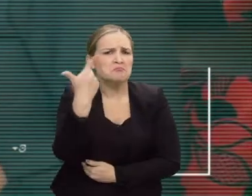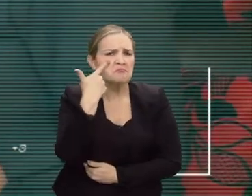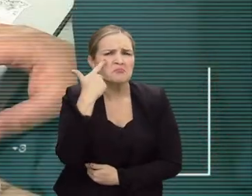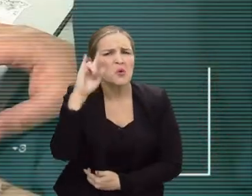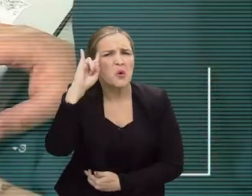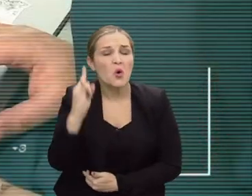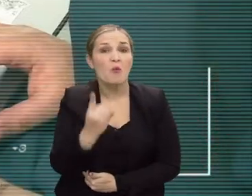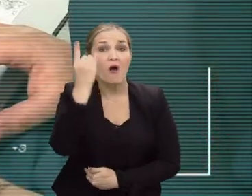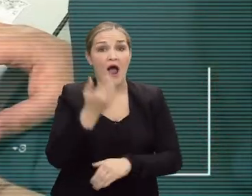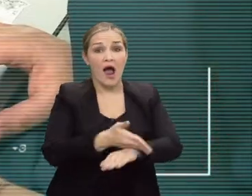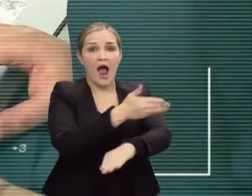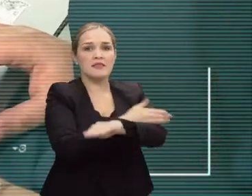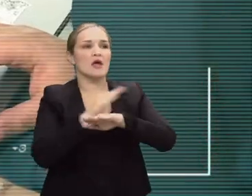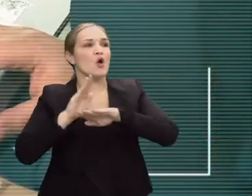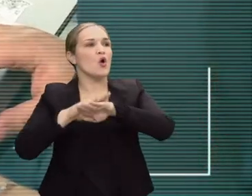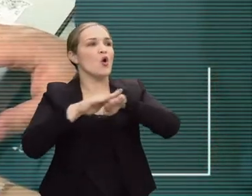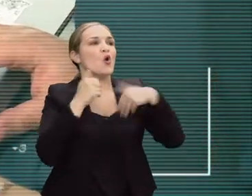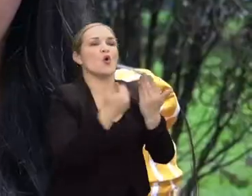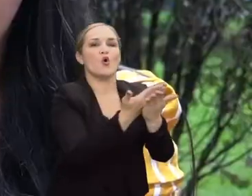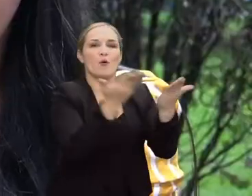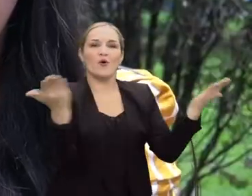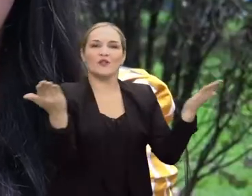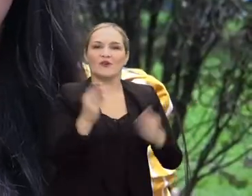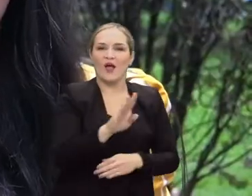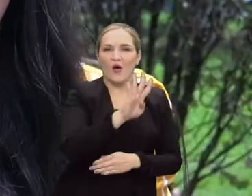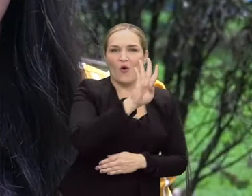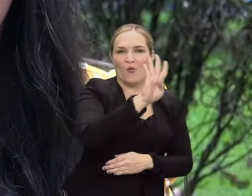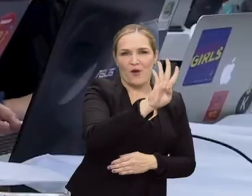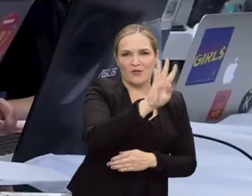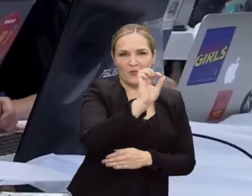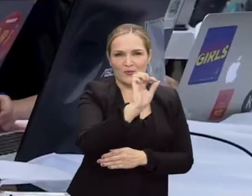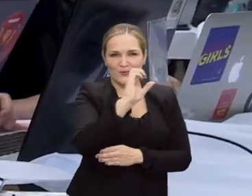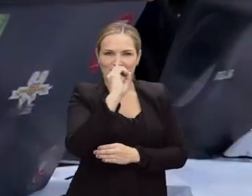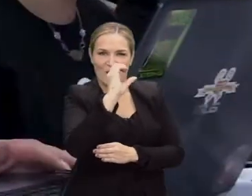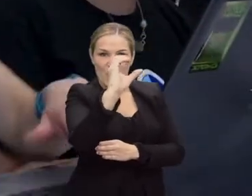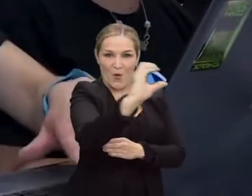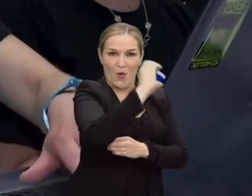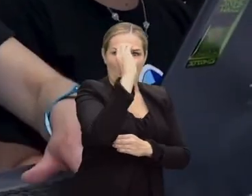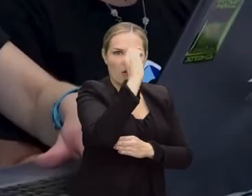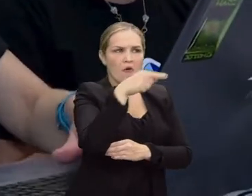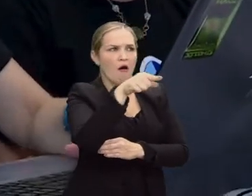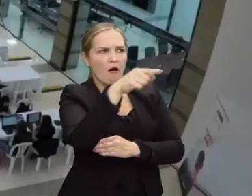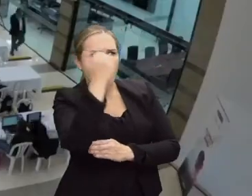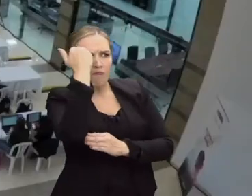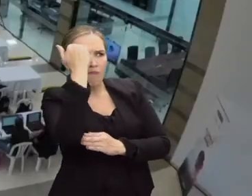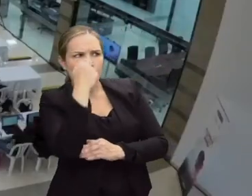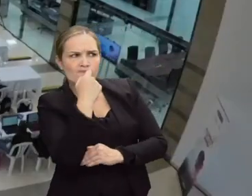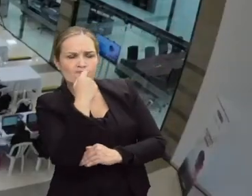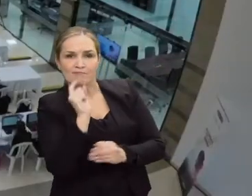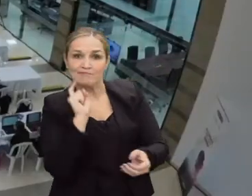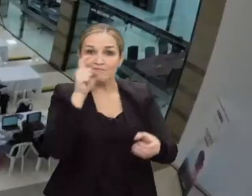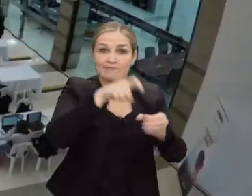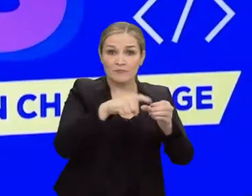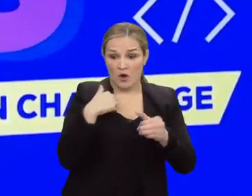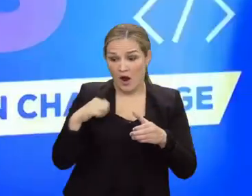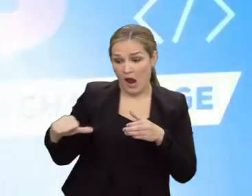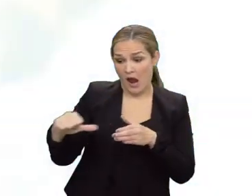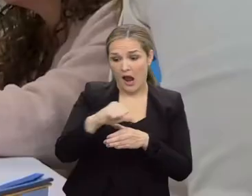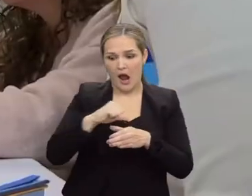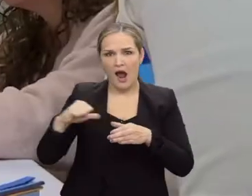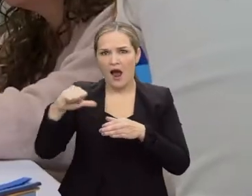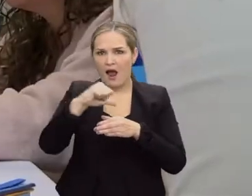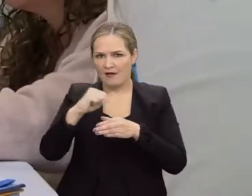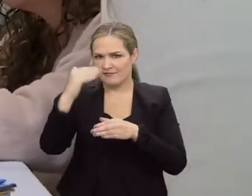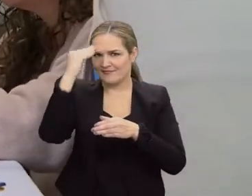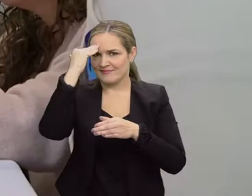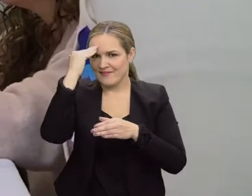Nos enteramos mediante la primera convocatoria que hubo de Colombia 4.0. Esta actividad es muy enriquecedora porque como